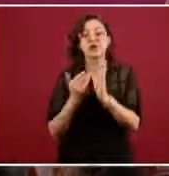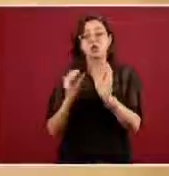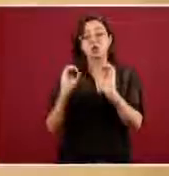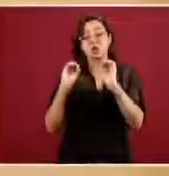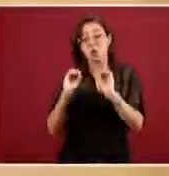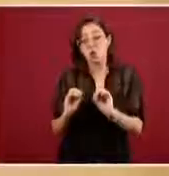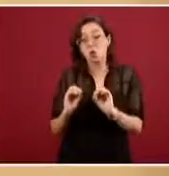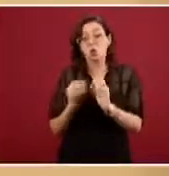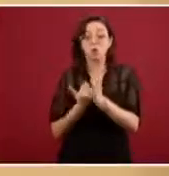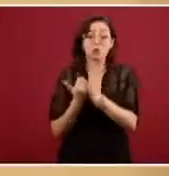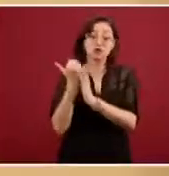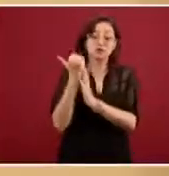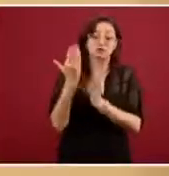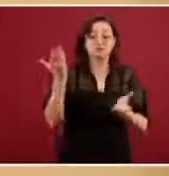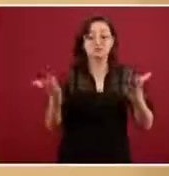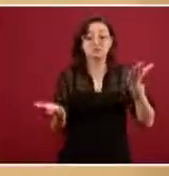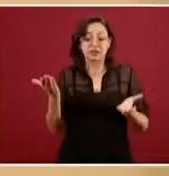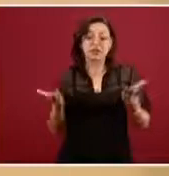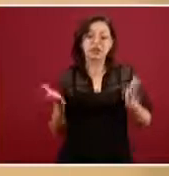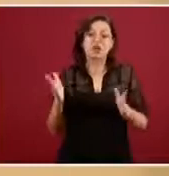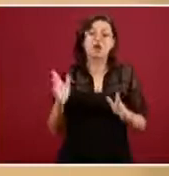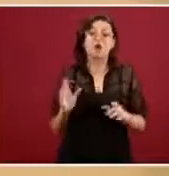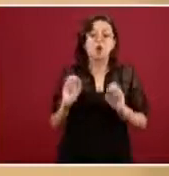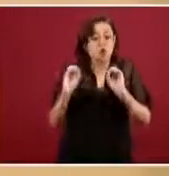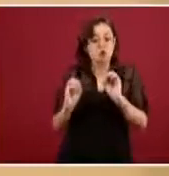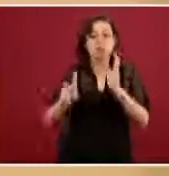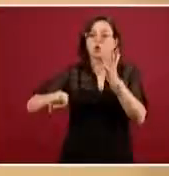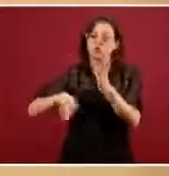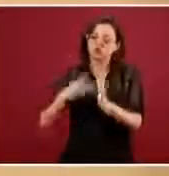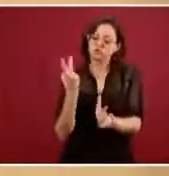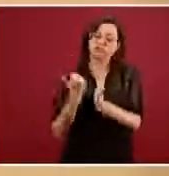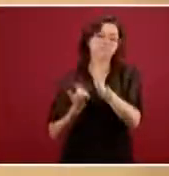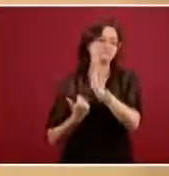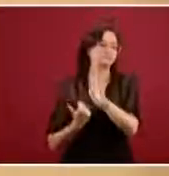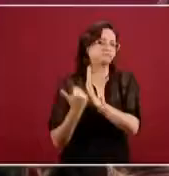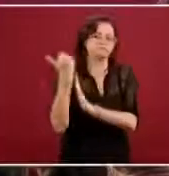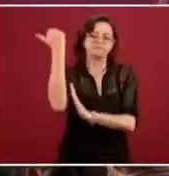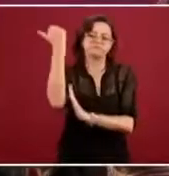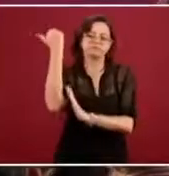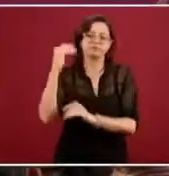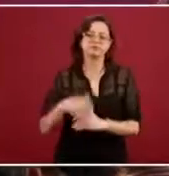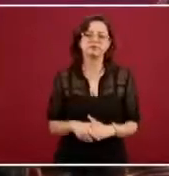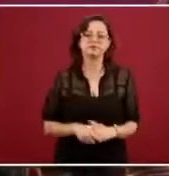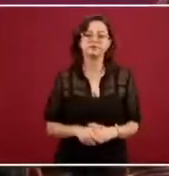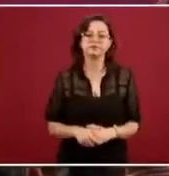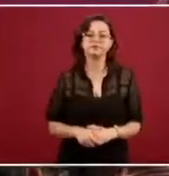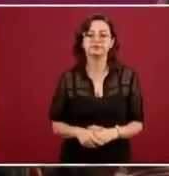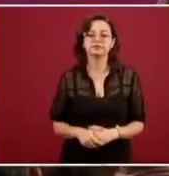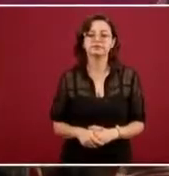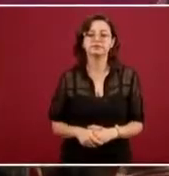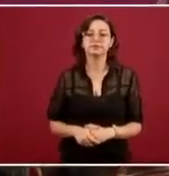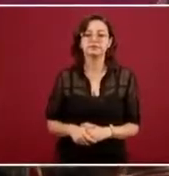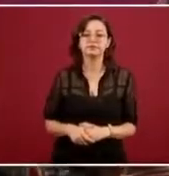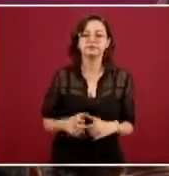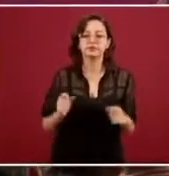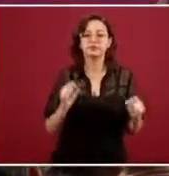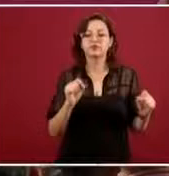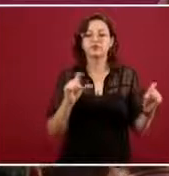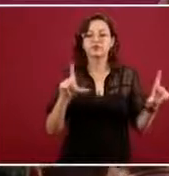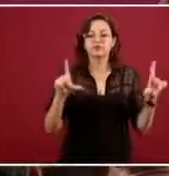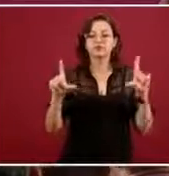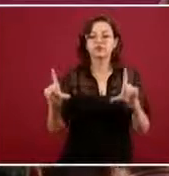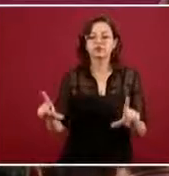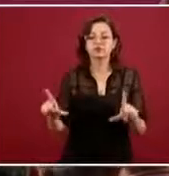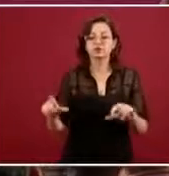una tendencia de estabilización o todavía empezamos a ver que la curva sigue subiendo. En la siguiente diapositiva, y que es